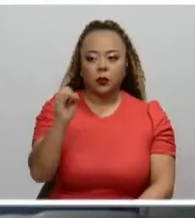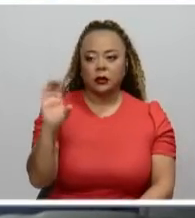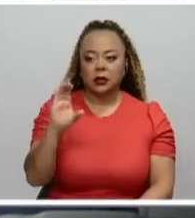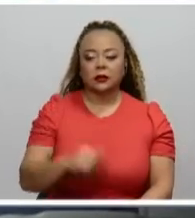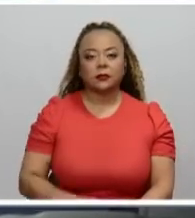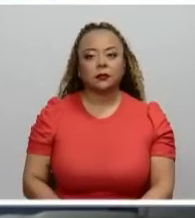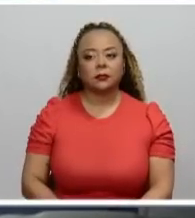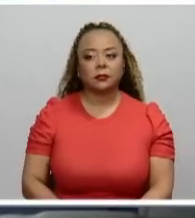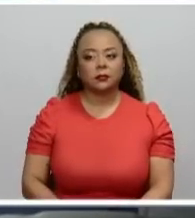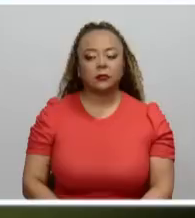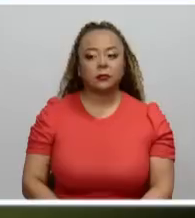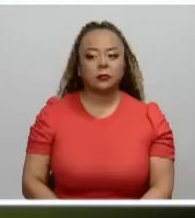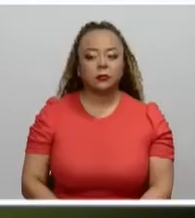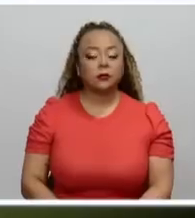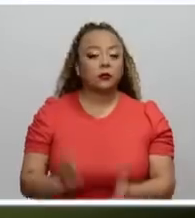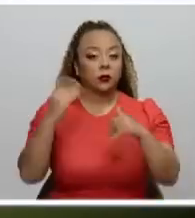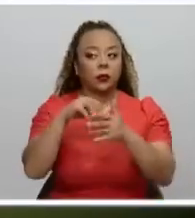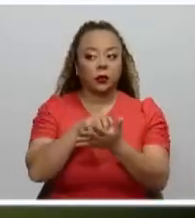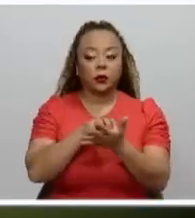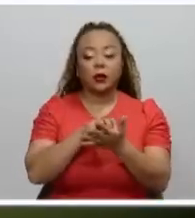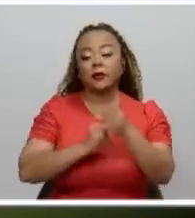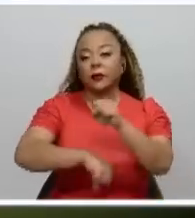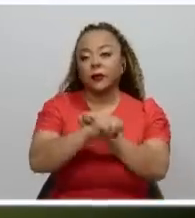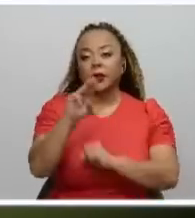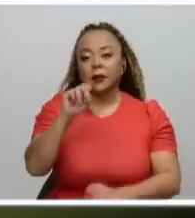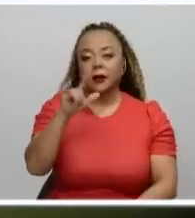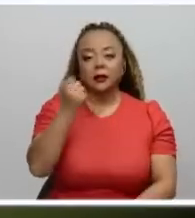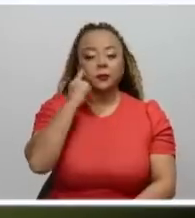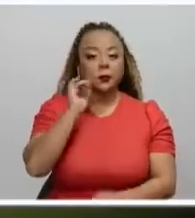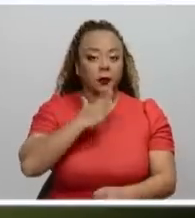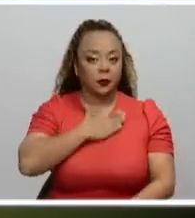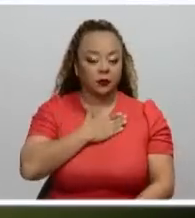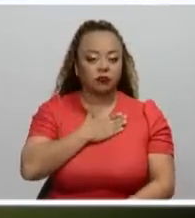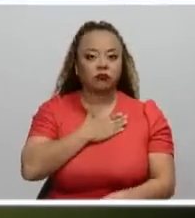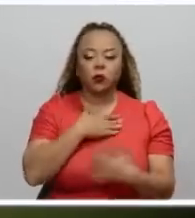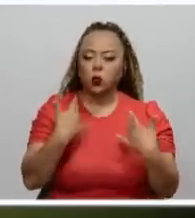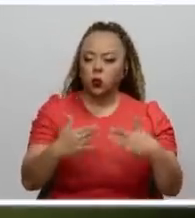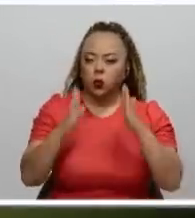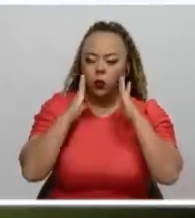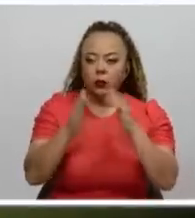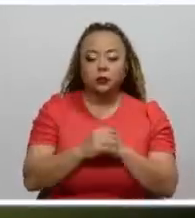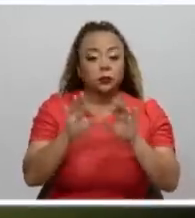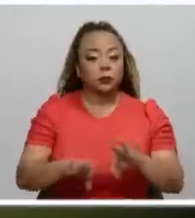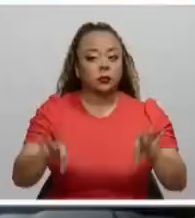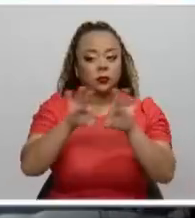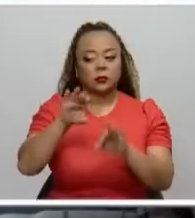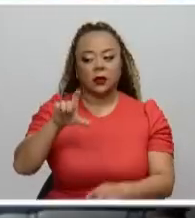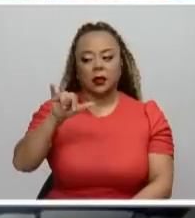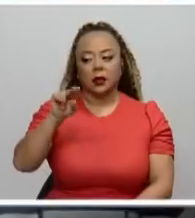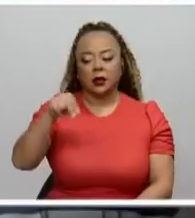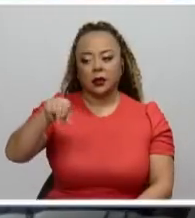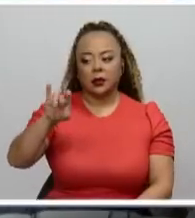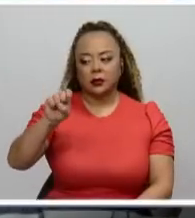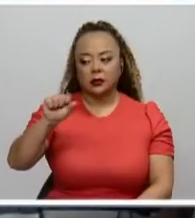también que sin duda sin duda alguna son los futbolistas de la mls que para mí están pues llamando mucho la atención importante lo de elian Quesada jugador de